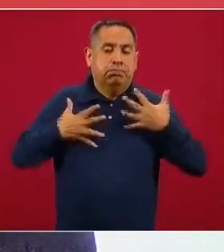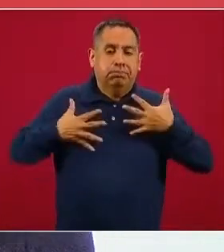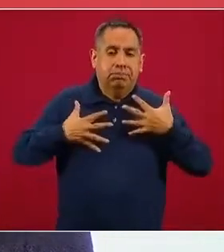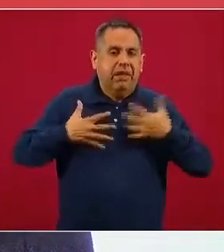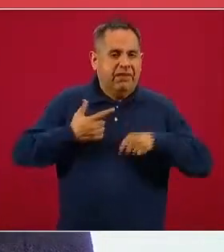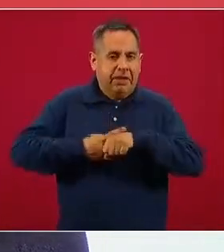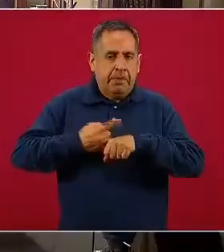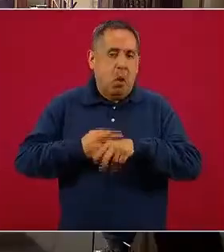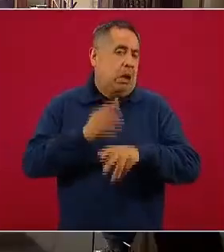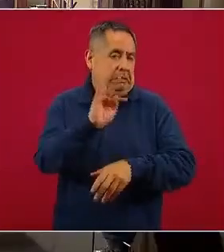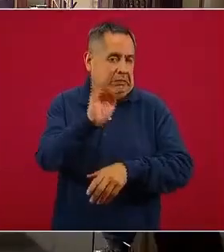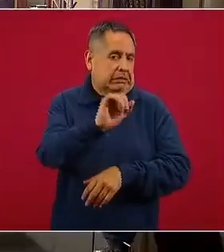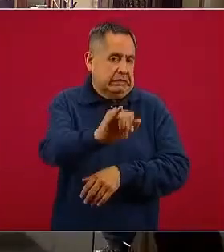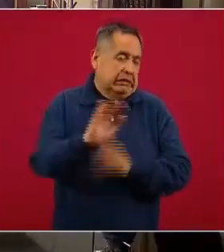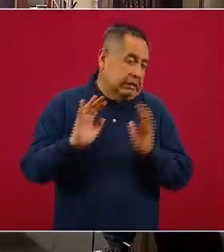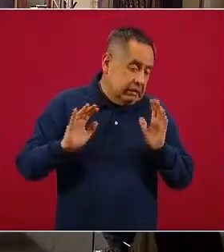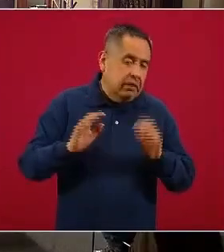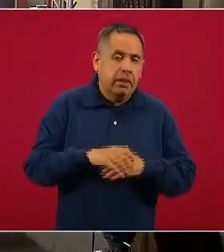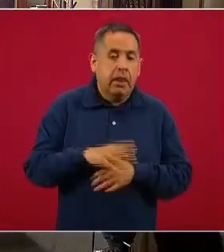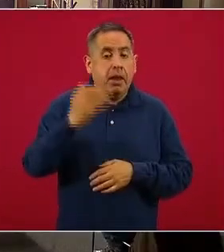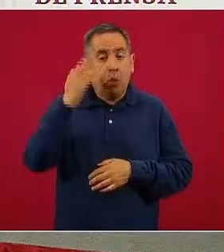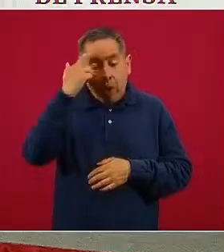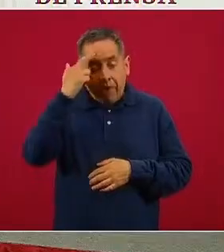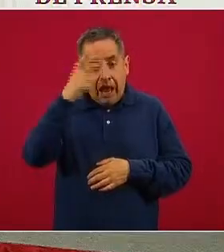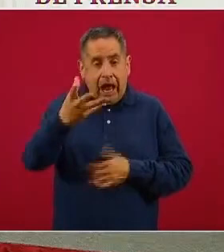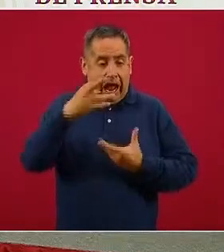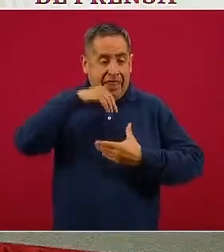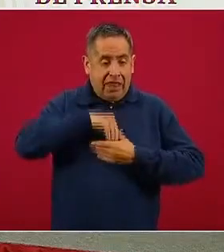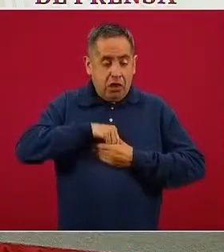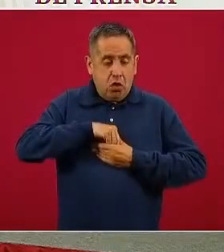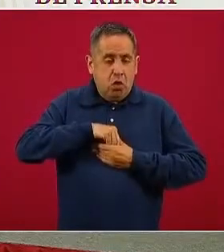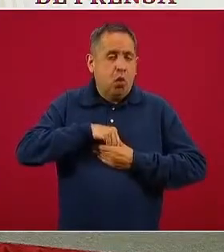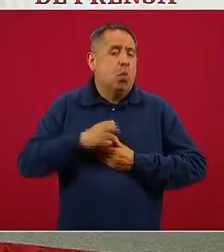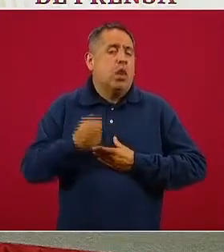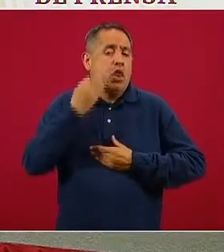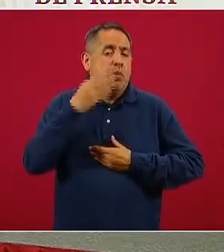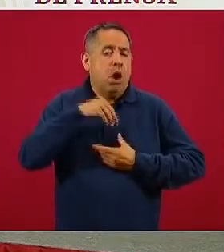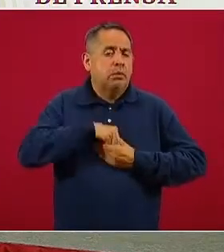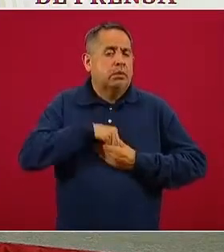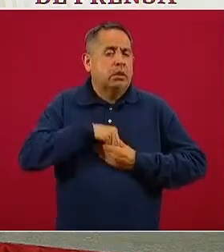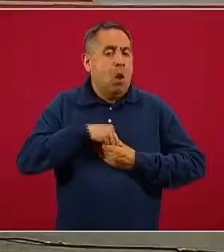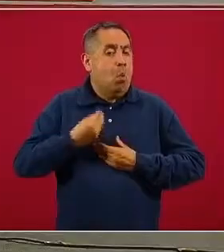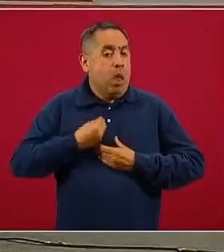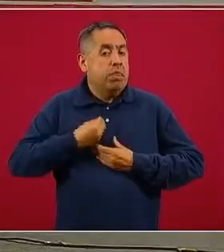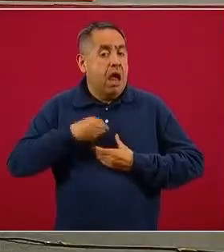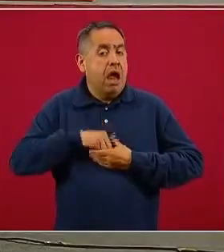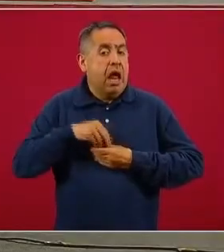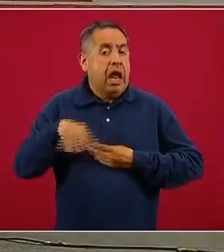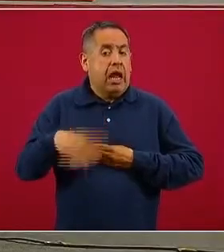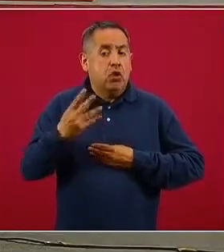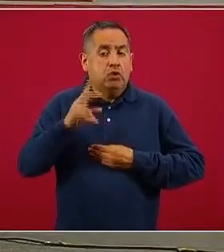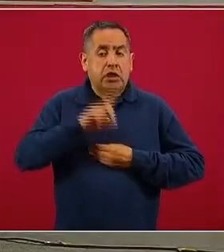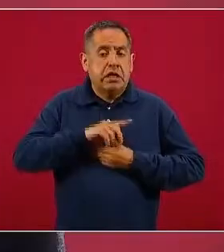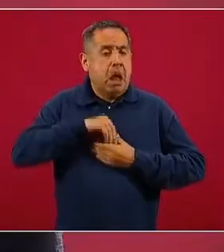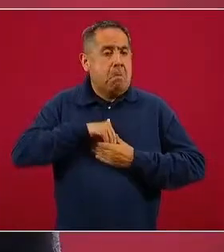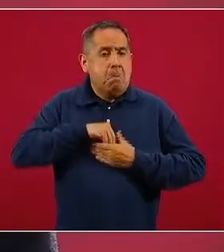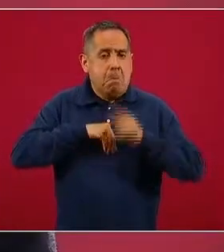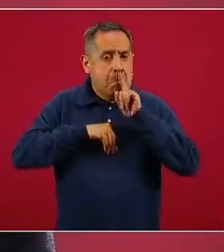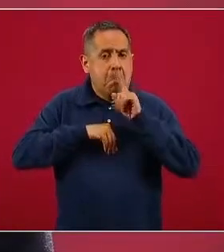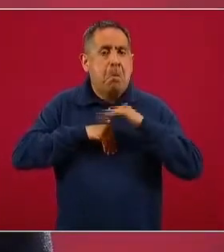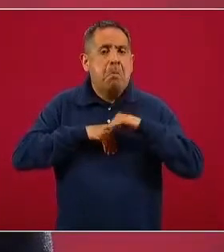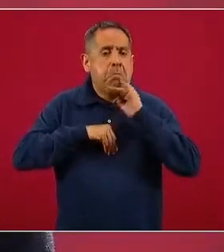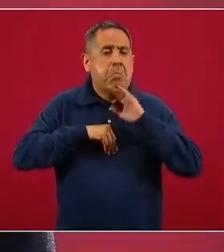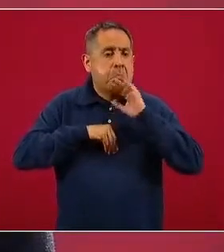porque como acabo de comentar, el periodo de incubación puede ir hasta 14 días. Entonces, si yo detecto una